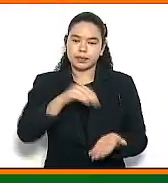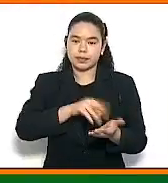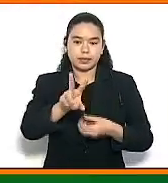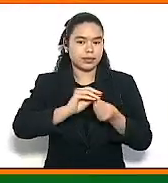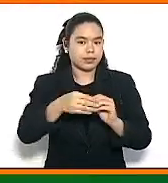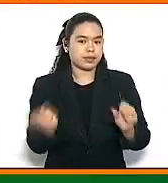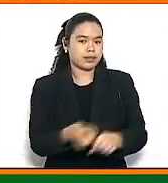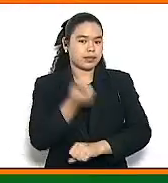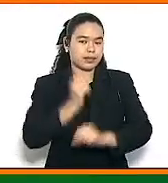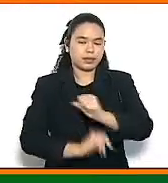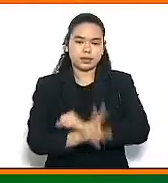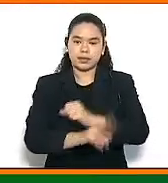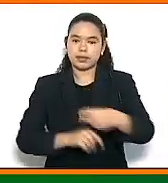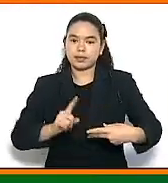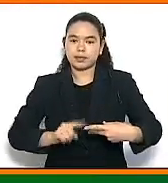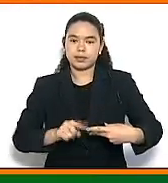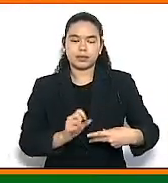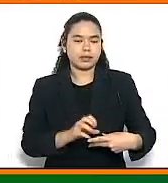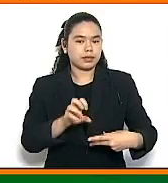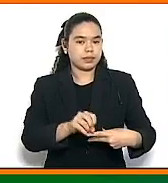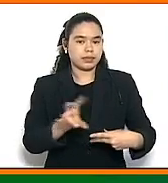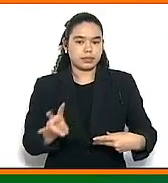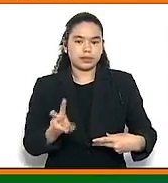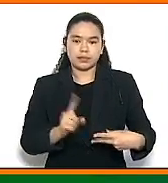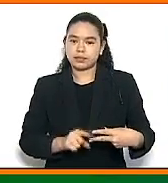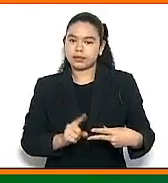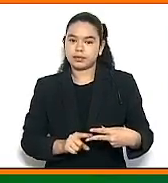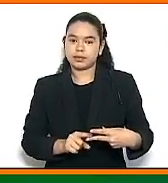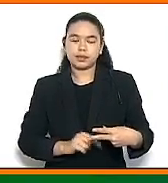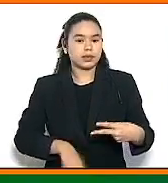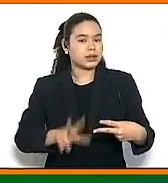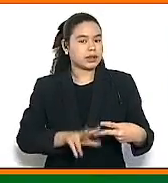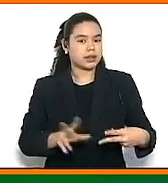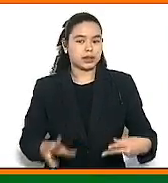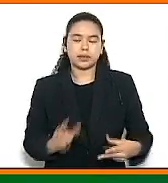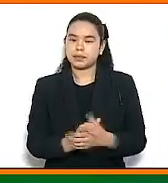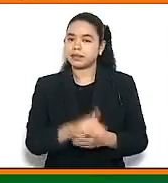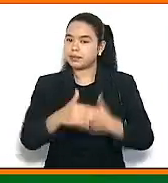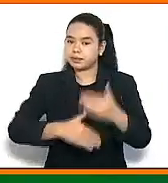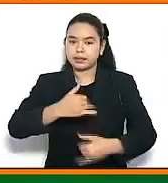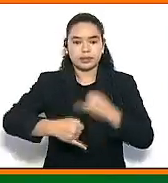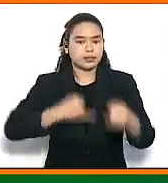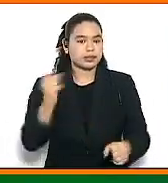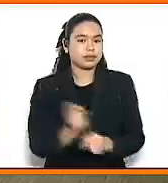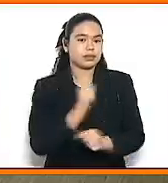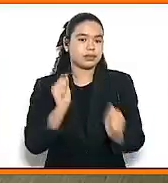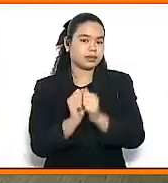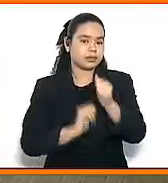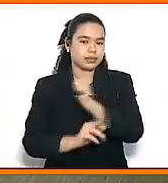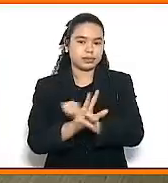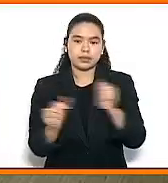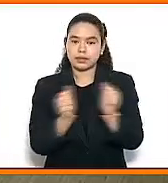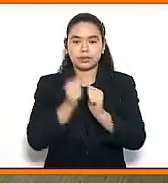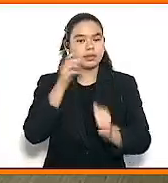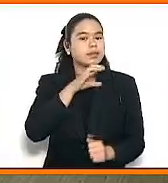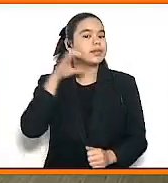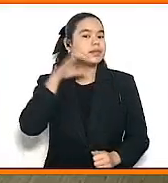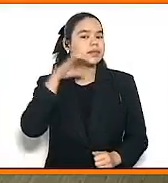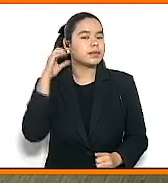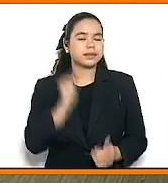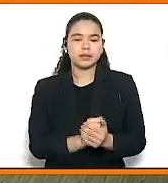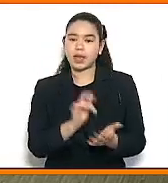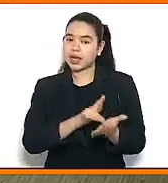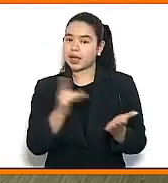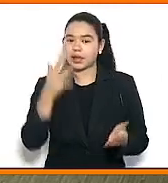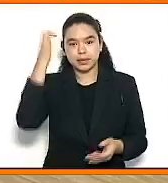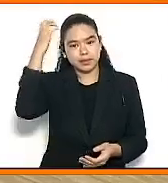números favorecidos son posición 1, 07, posición 2, 33. Continuamos pegando y ganando con Pega 3 junto a Cecilia Rosell.